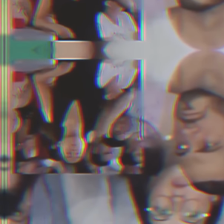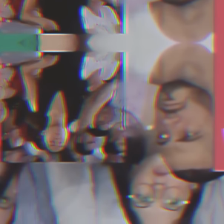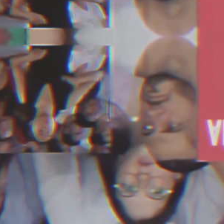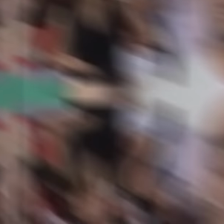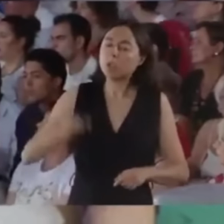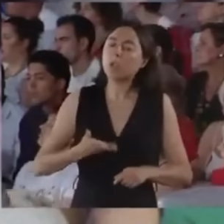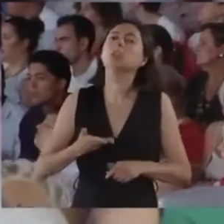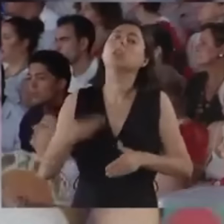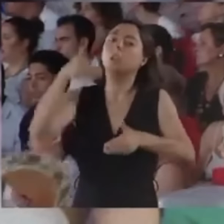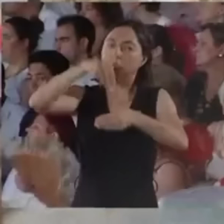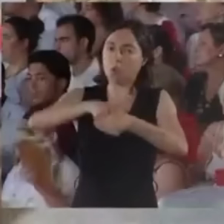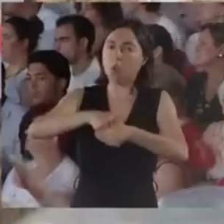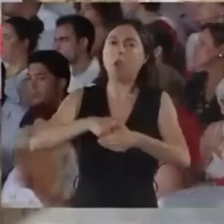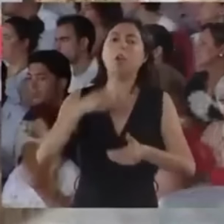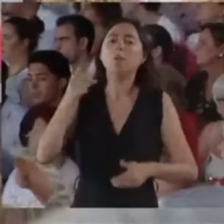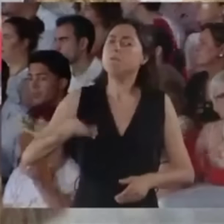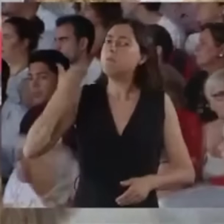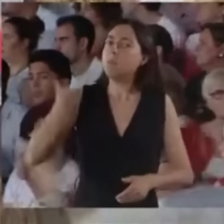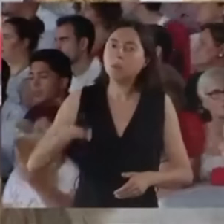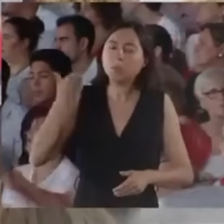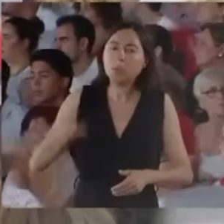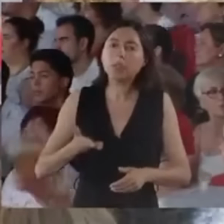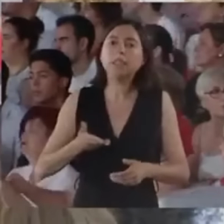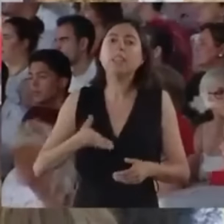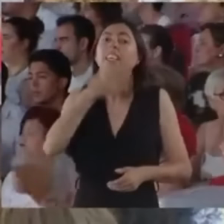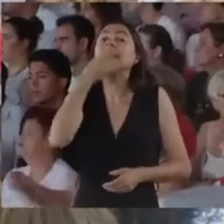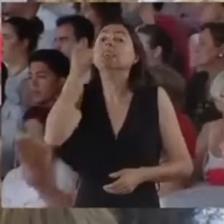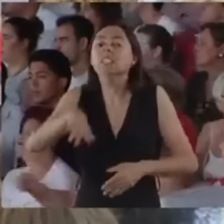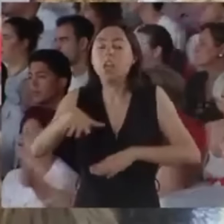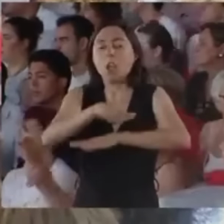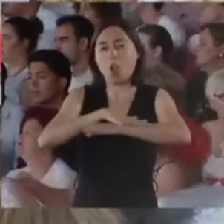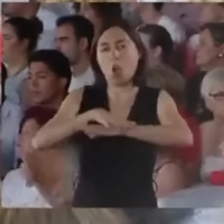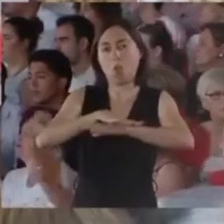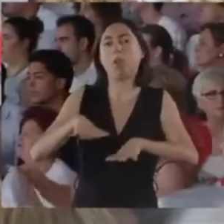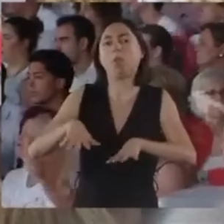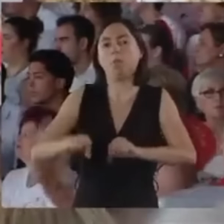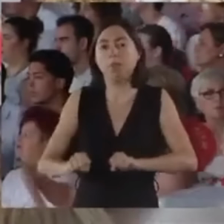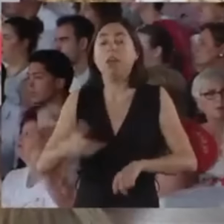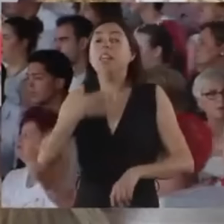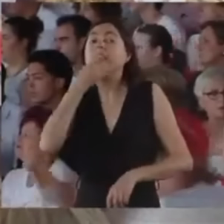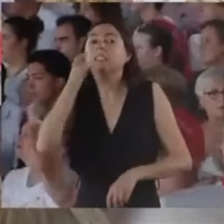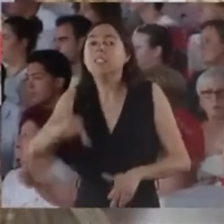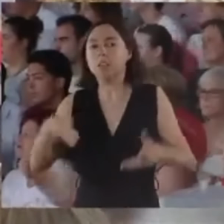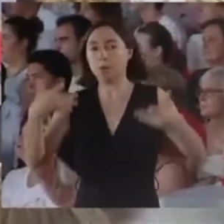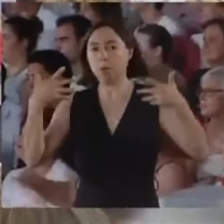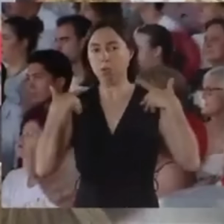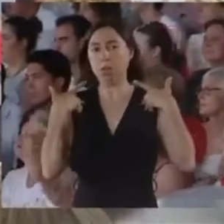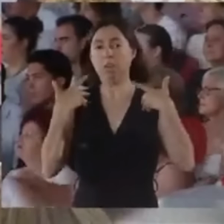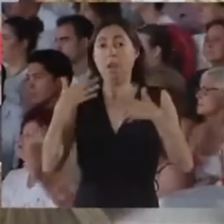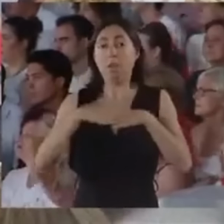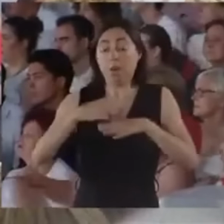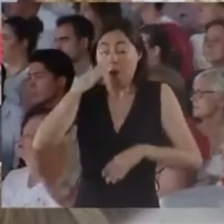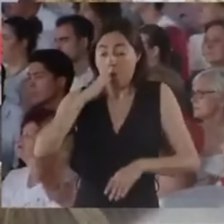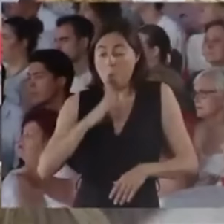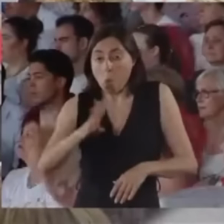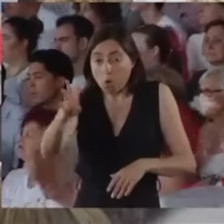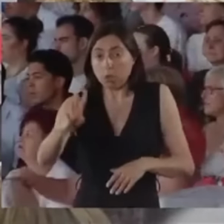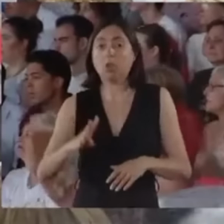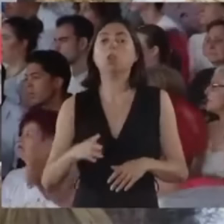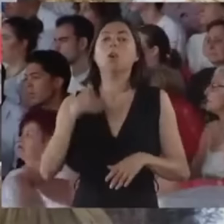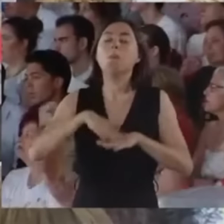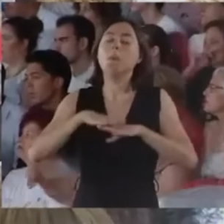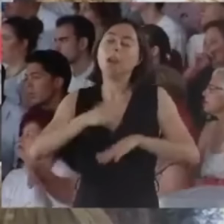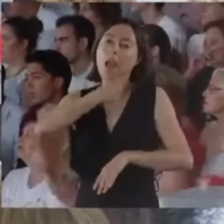esto. ¿Qué importa quién gobierne? ¿Qué importa quién toma el timón de los próximos 4 años